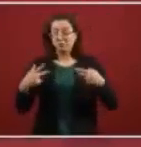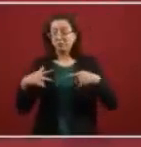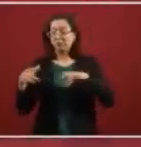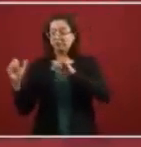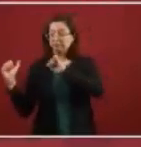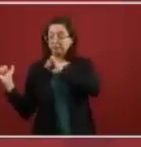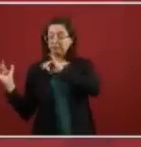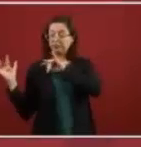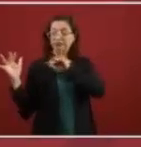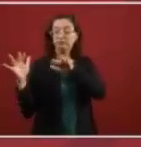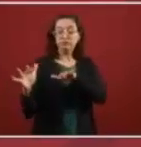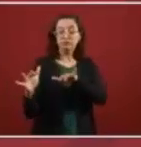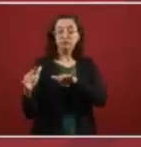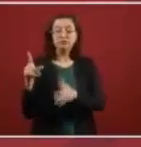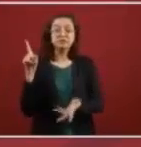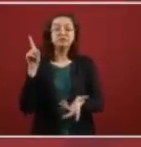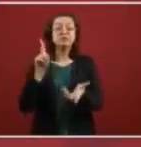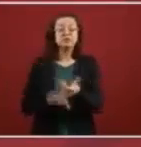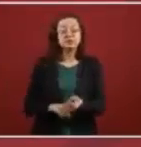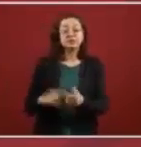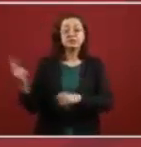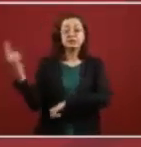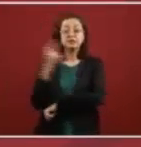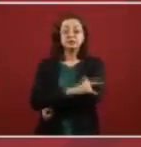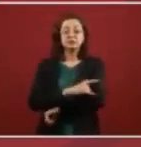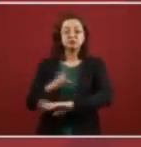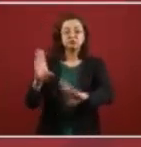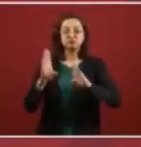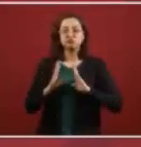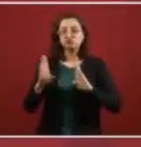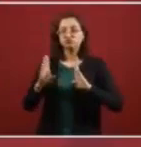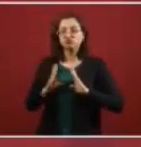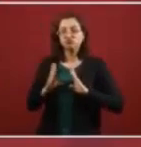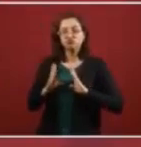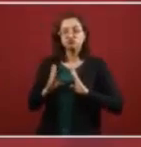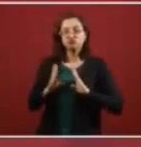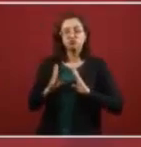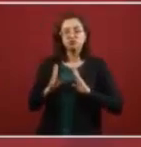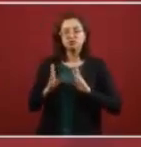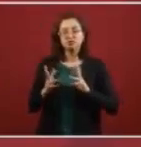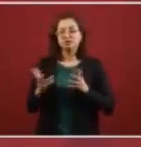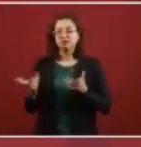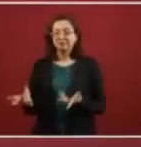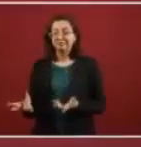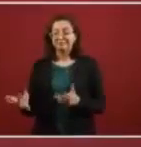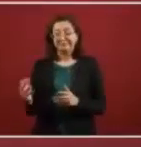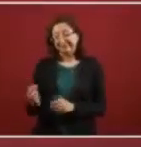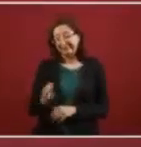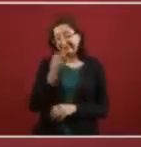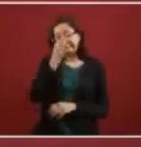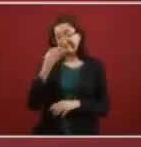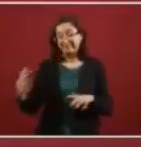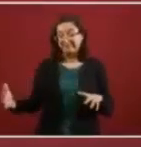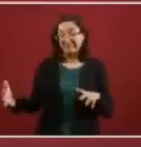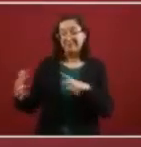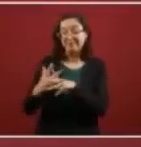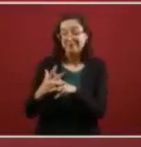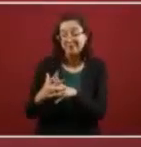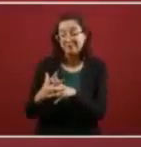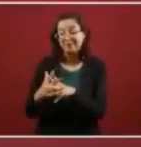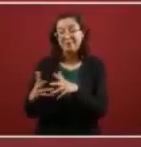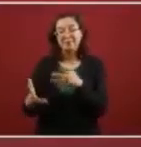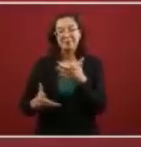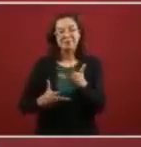interior del aeropuerto había elementos de las fuerzas armadas de bolivia entonces fueron